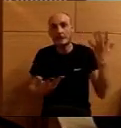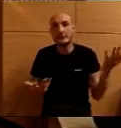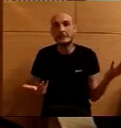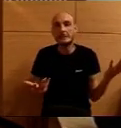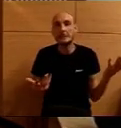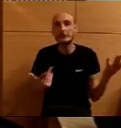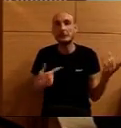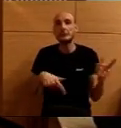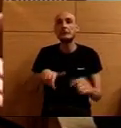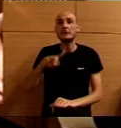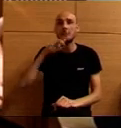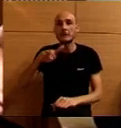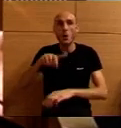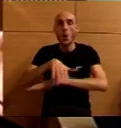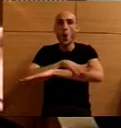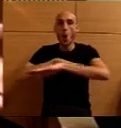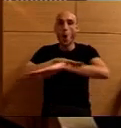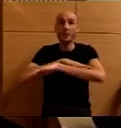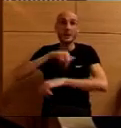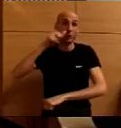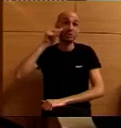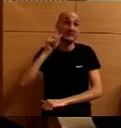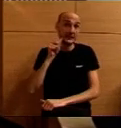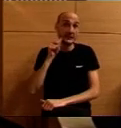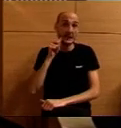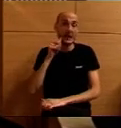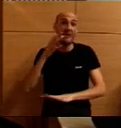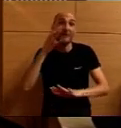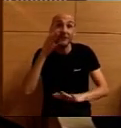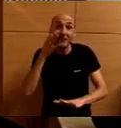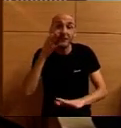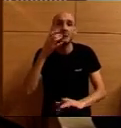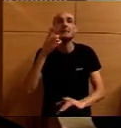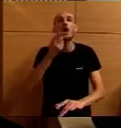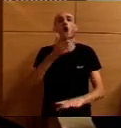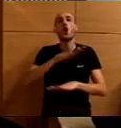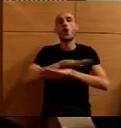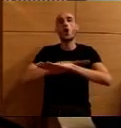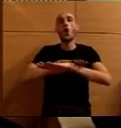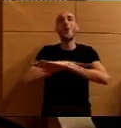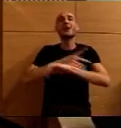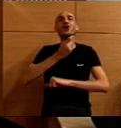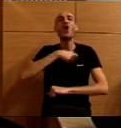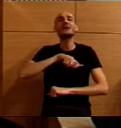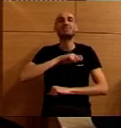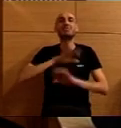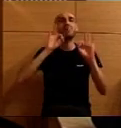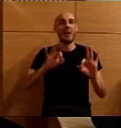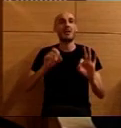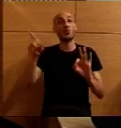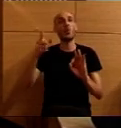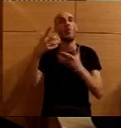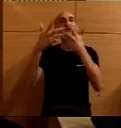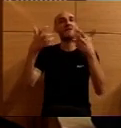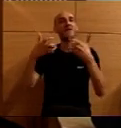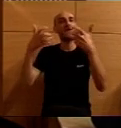gobierno de Sánchez, bueno, lo que viene siendo el gobierno de España, aunque pretendan devaluarlo con la frase del gobierno de Sánchez, a